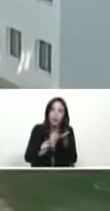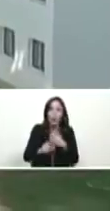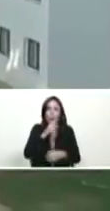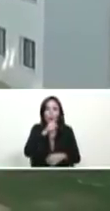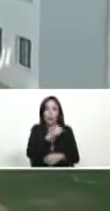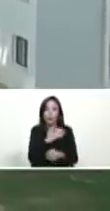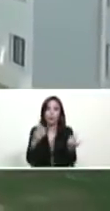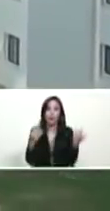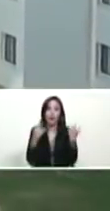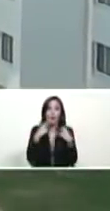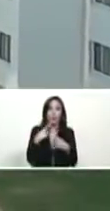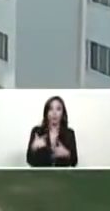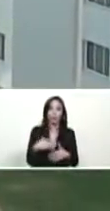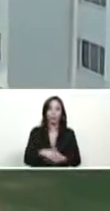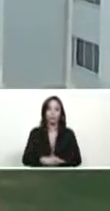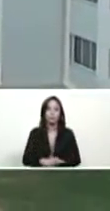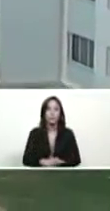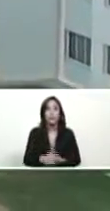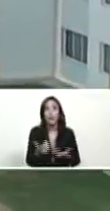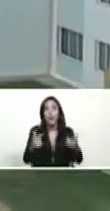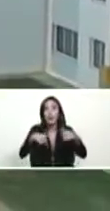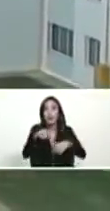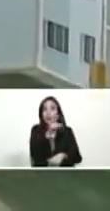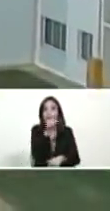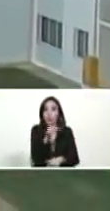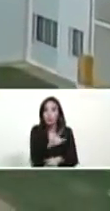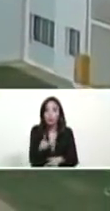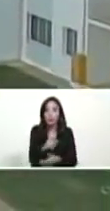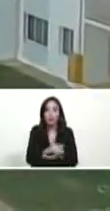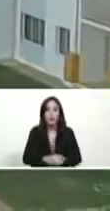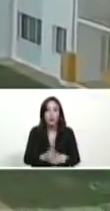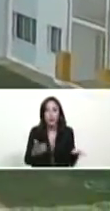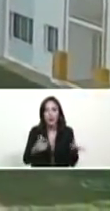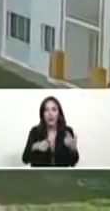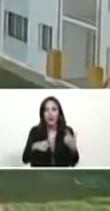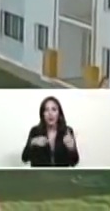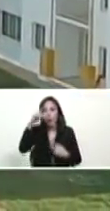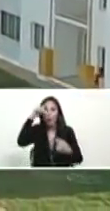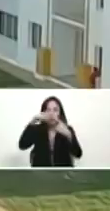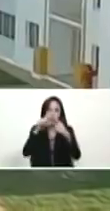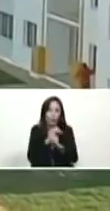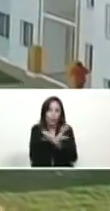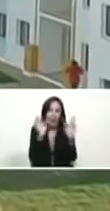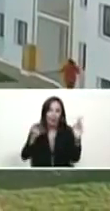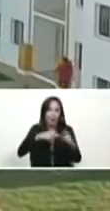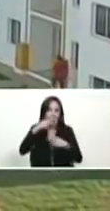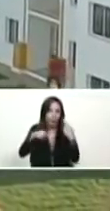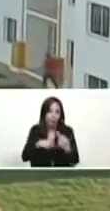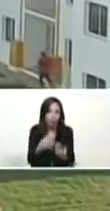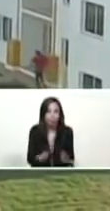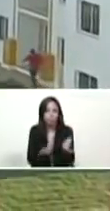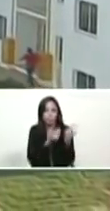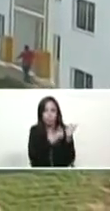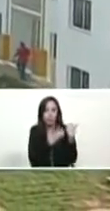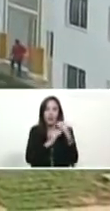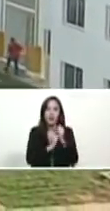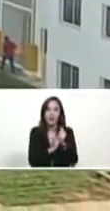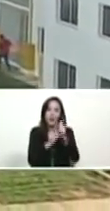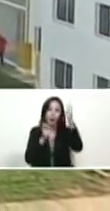la mayoría de las metas, camarada presidente, que se ha impuesto la revolución con el comandante Chávez, por supuesto, con su